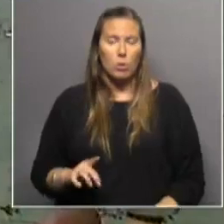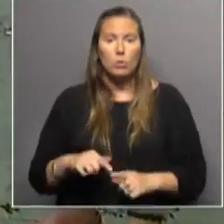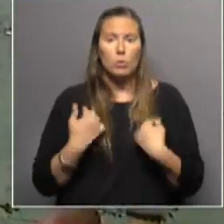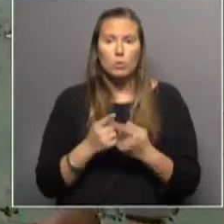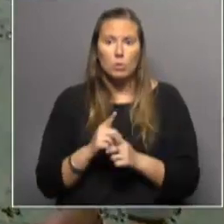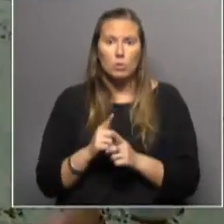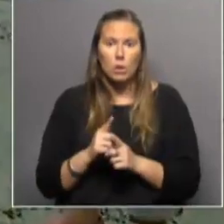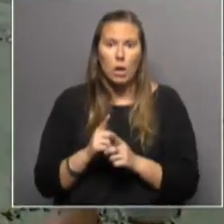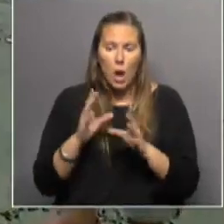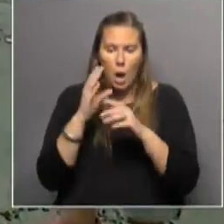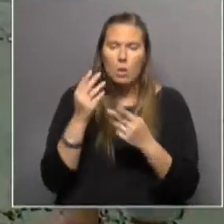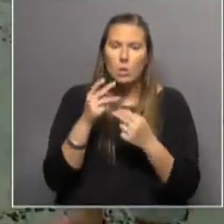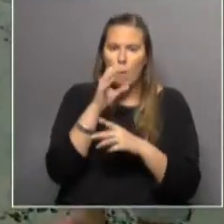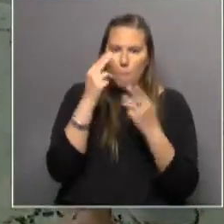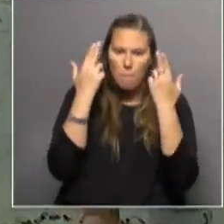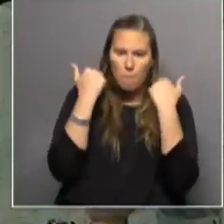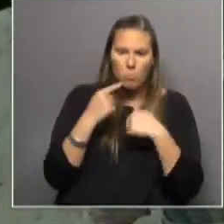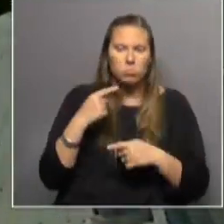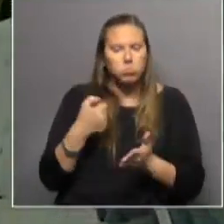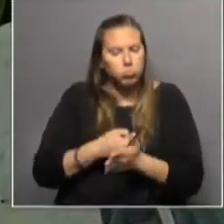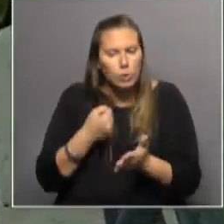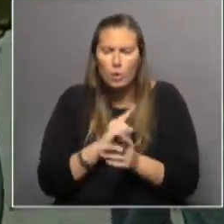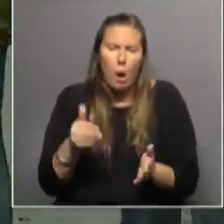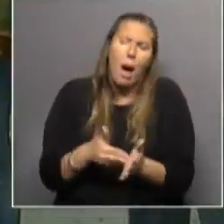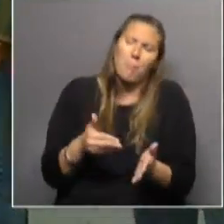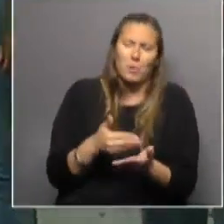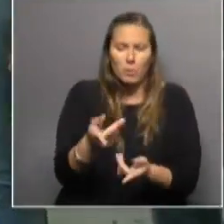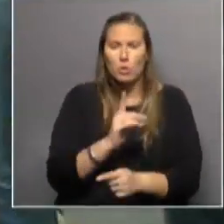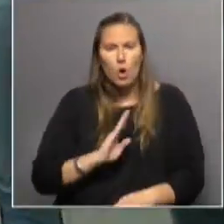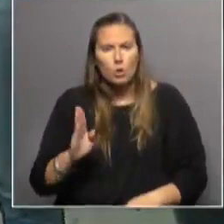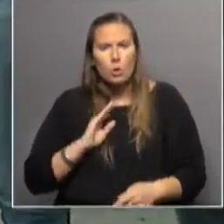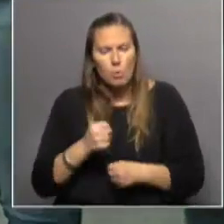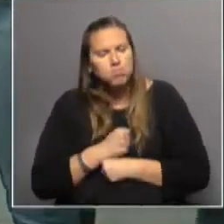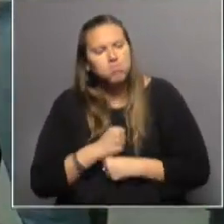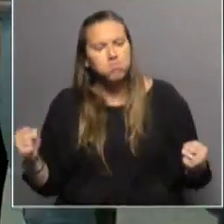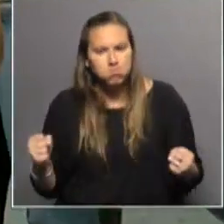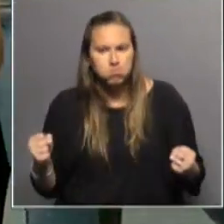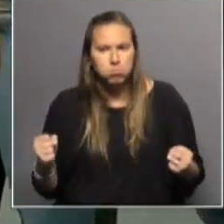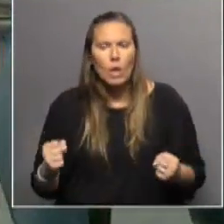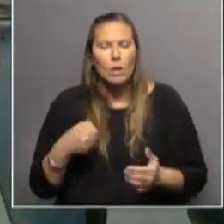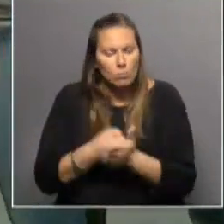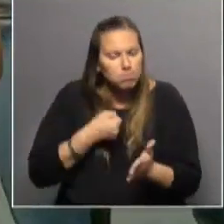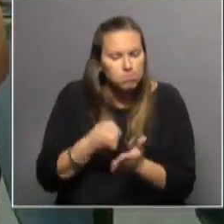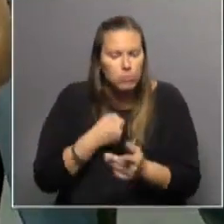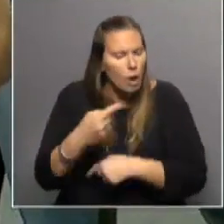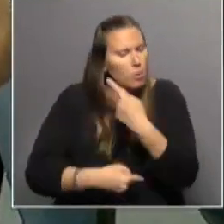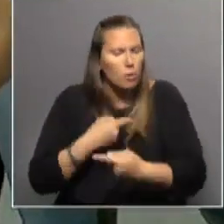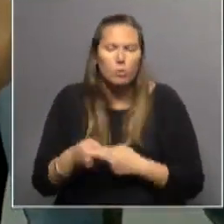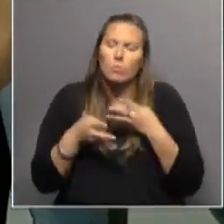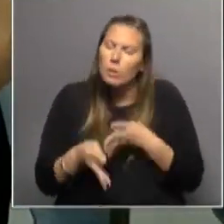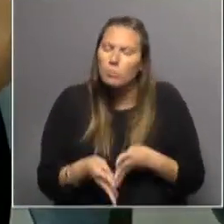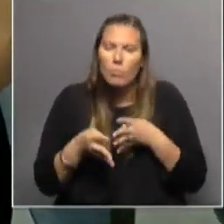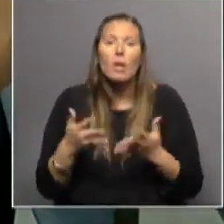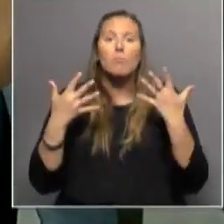no nos rendemos, no nos vamos a rendir nunca, no somos pobrecitas, somos mujeres guerreras y resilientes que luchamos y vamos a seguir luchando.